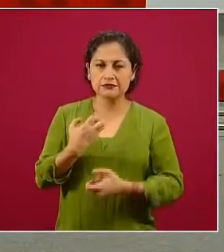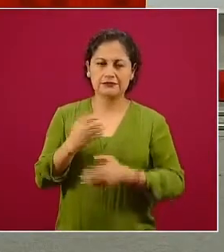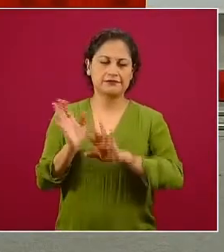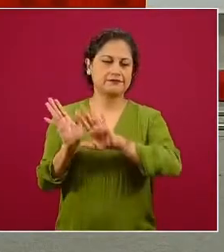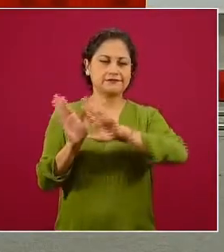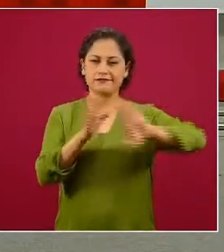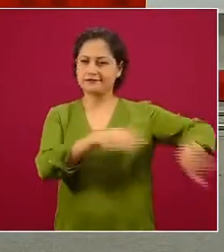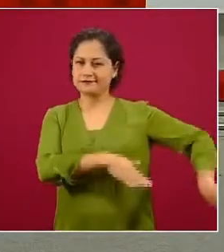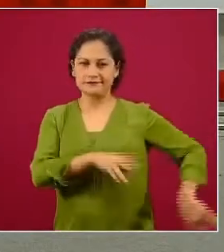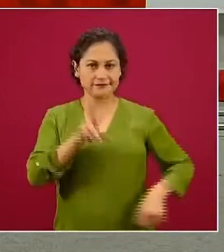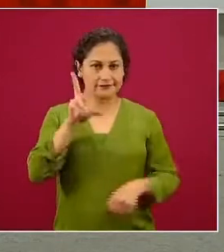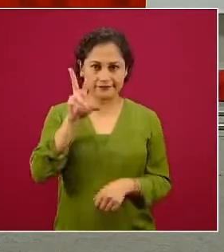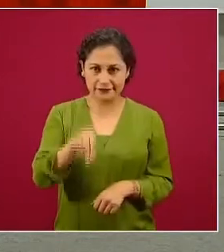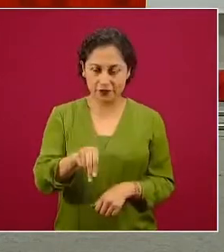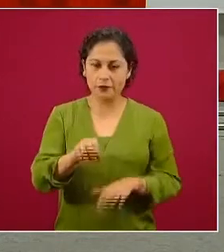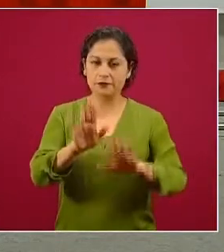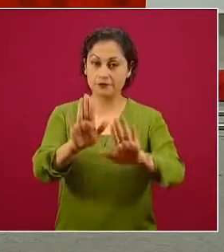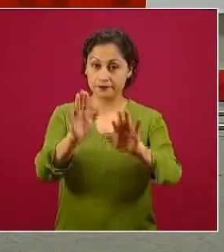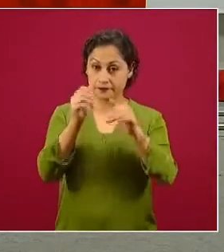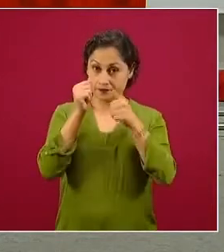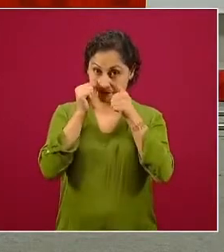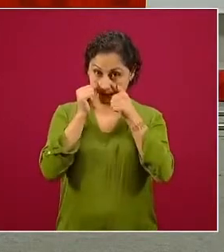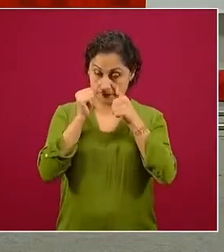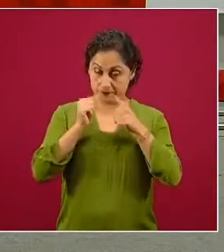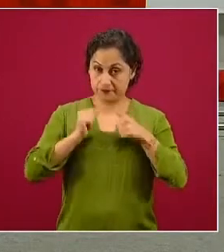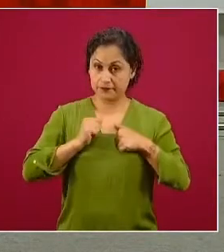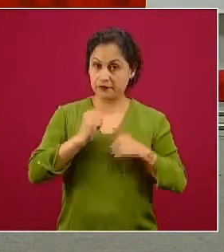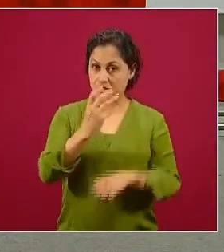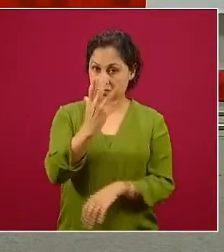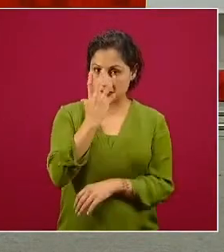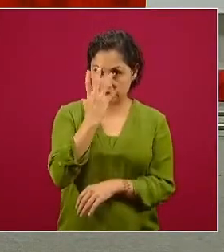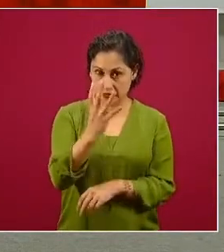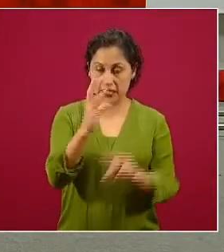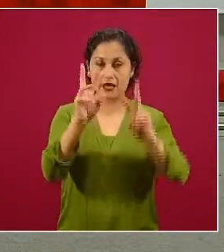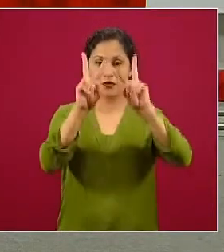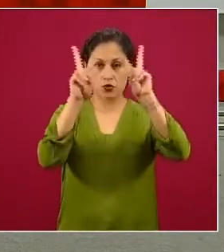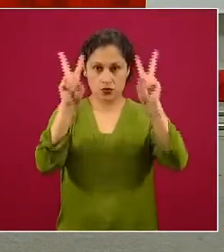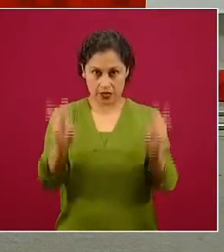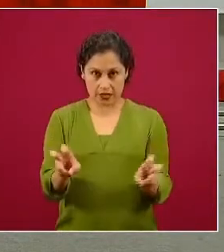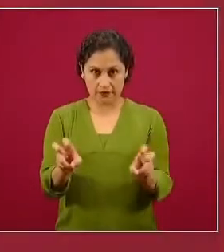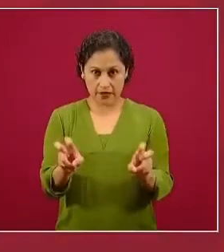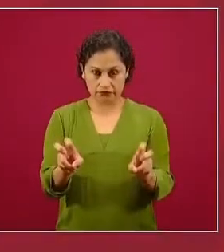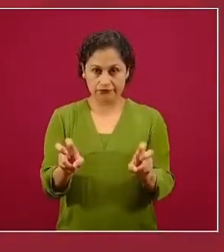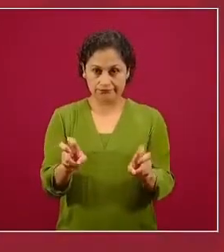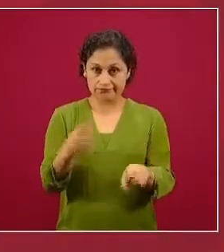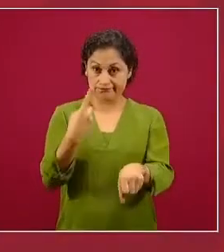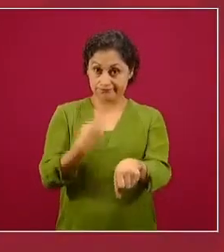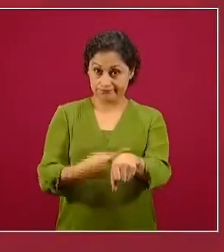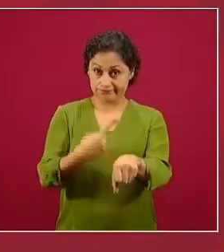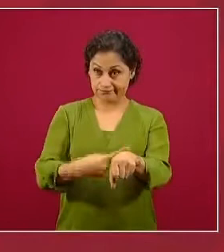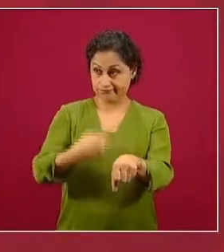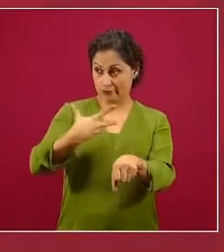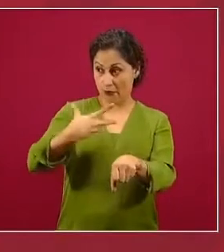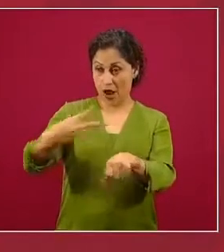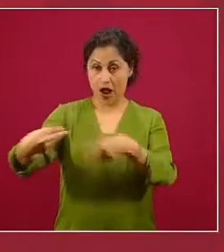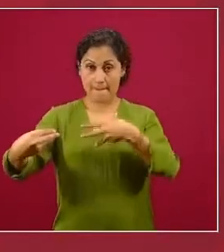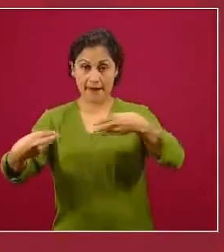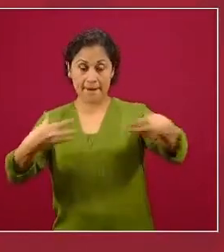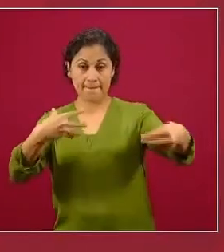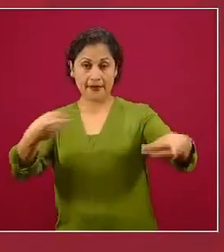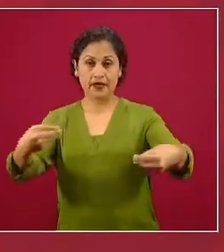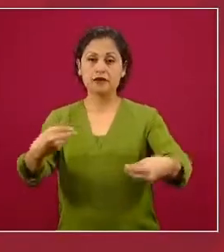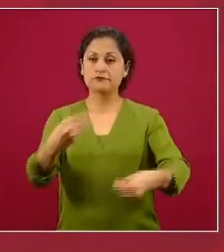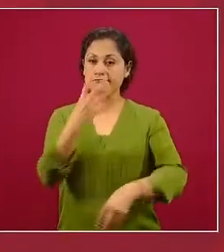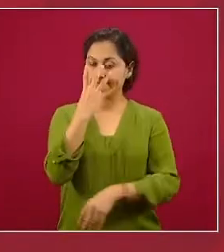ahí. Hay que tomarnos seriamente las cosas. Esto es una pandemia y es una situación muy